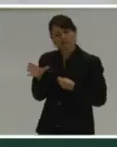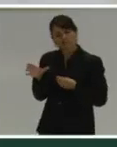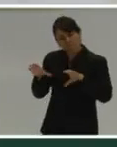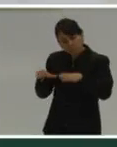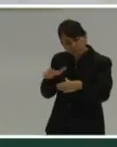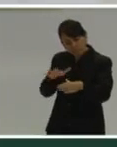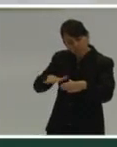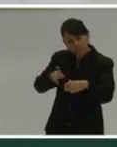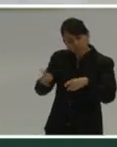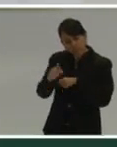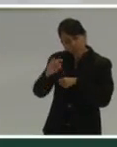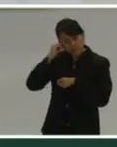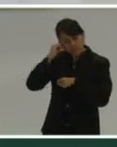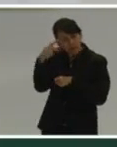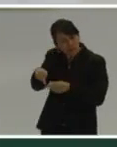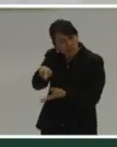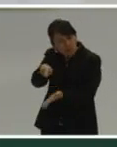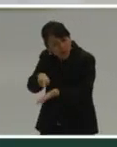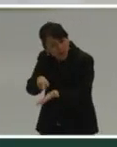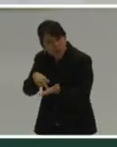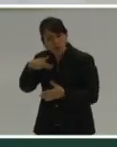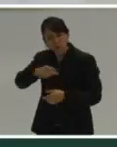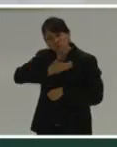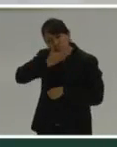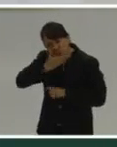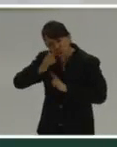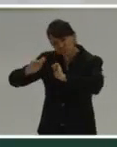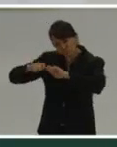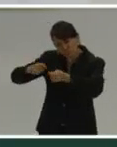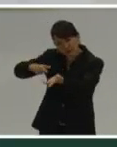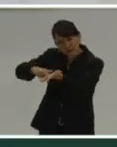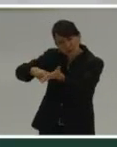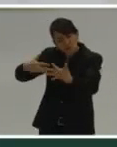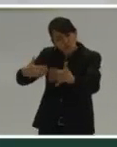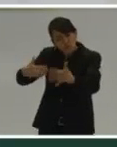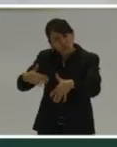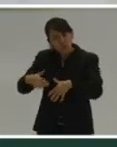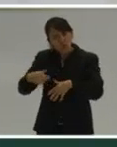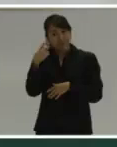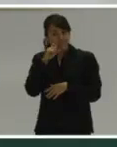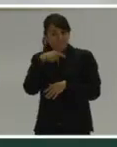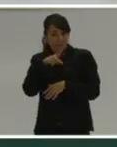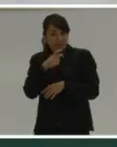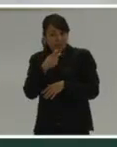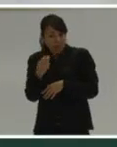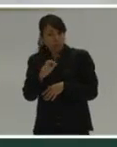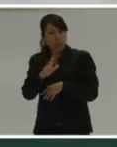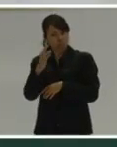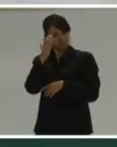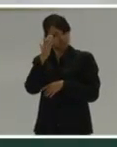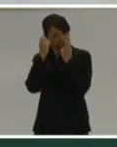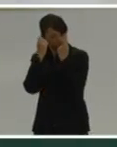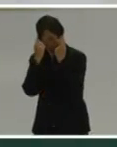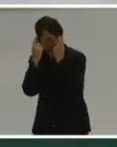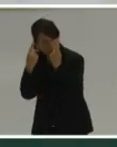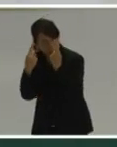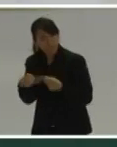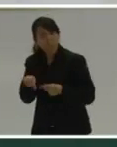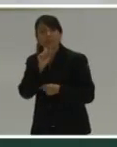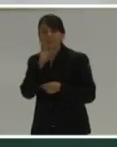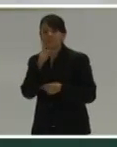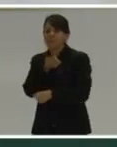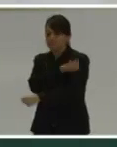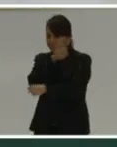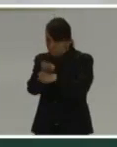sus principios culturales y la búsqueda de respaldo de las autoridades y todos los sectores de la sociedad para